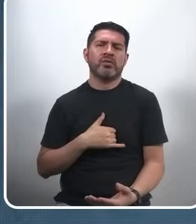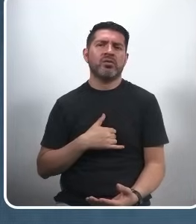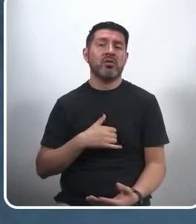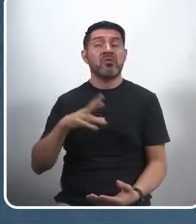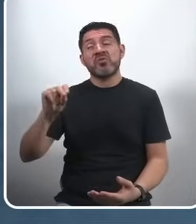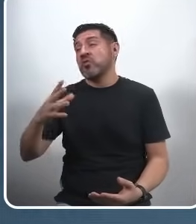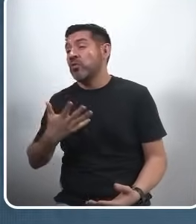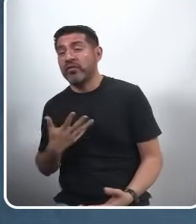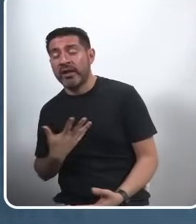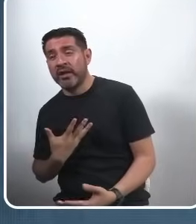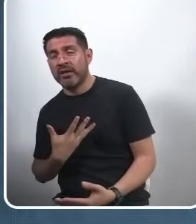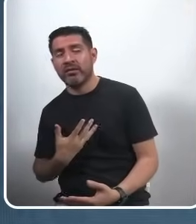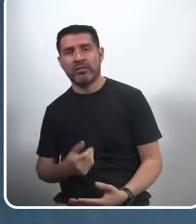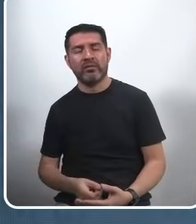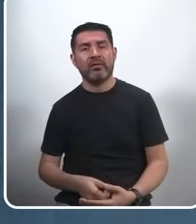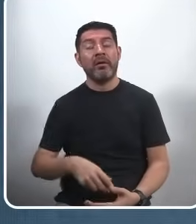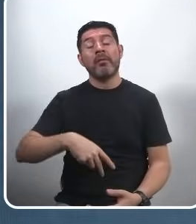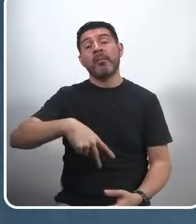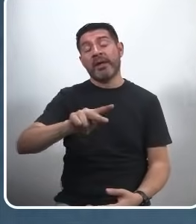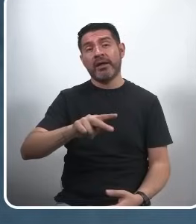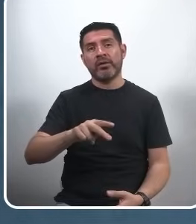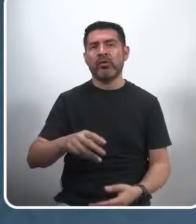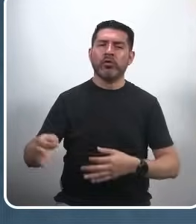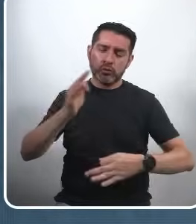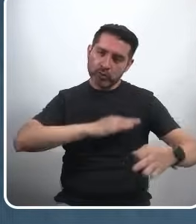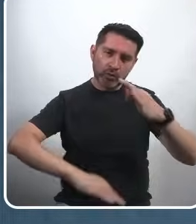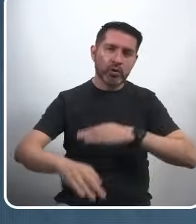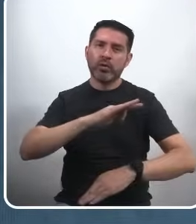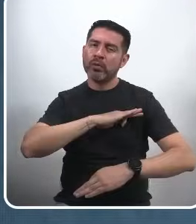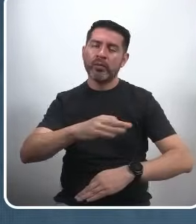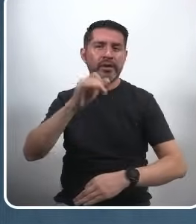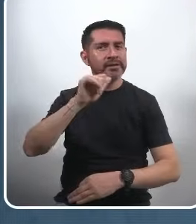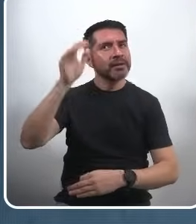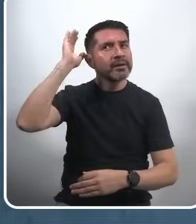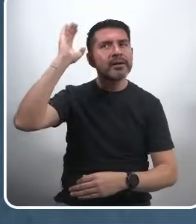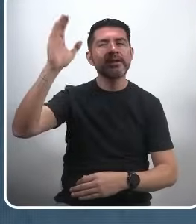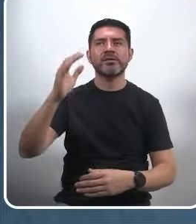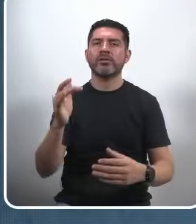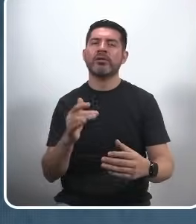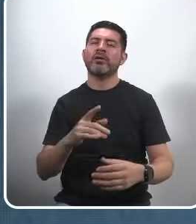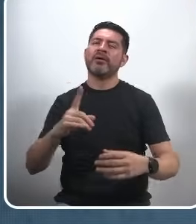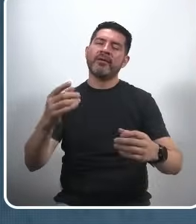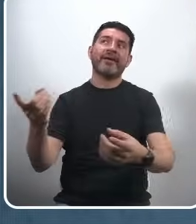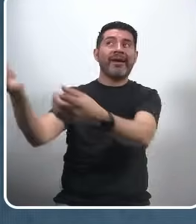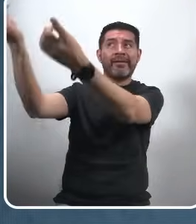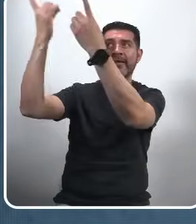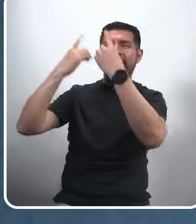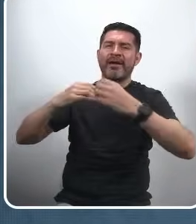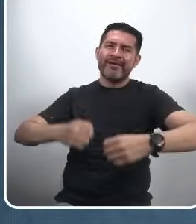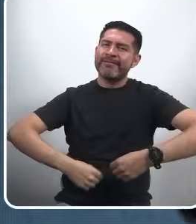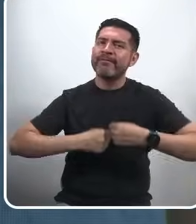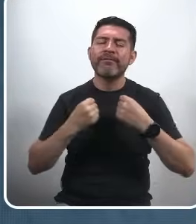y todo lo puedes en Cristo que te fortalece. Él es tu diseñador, ¿sí?